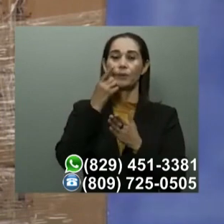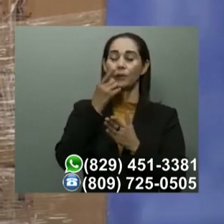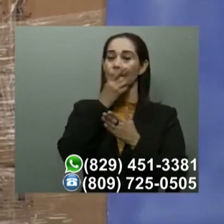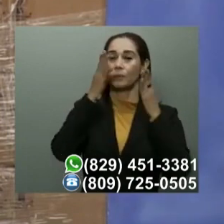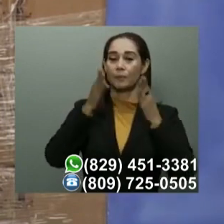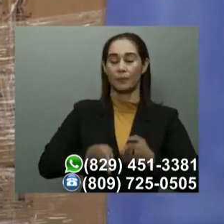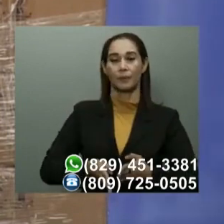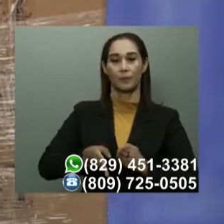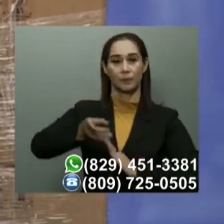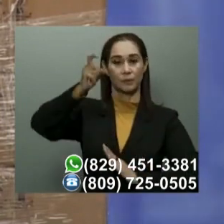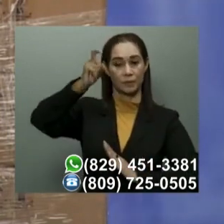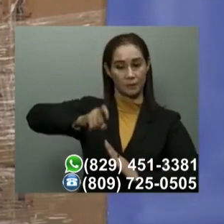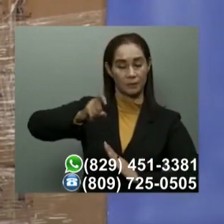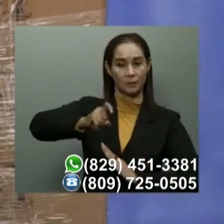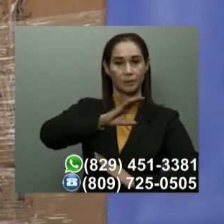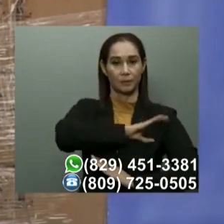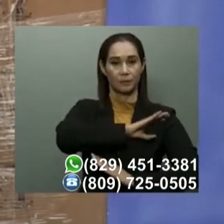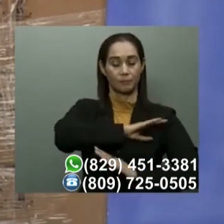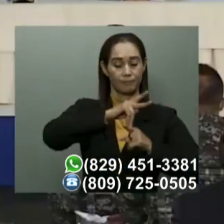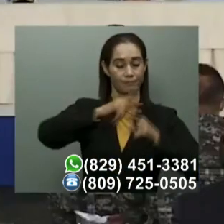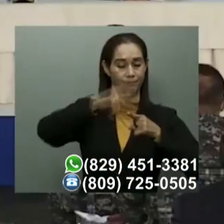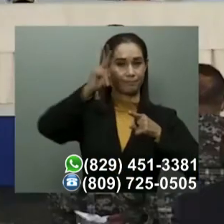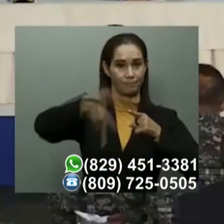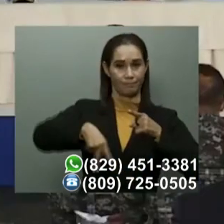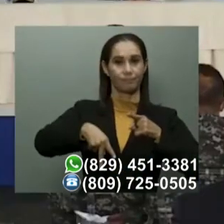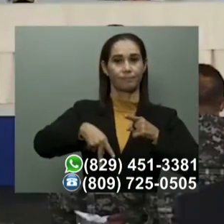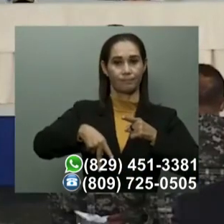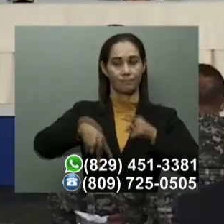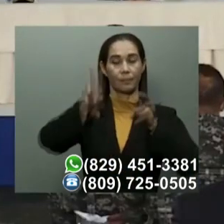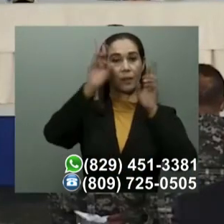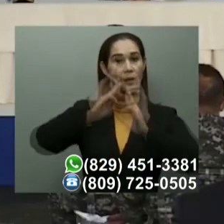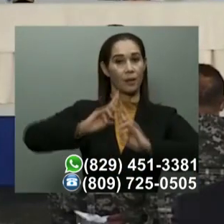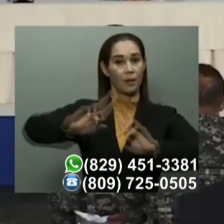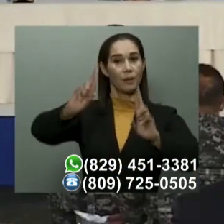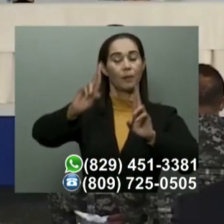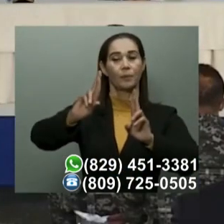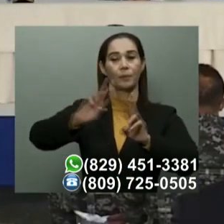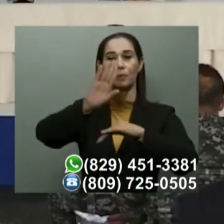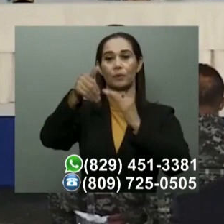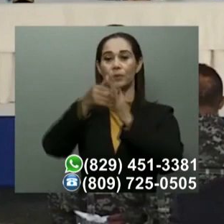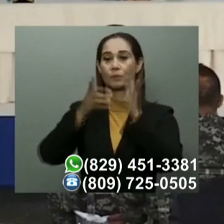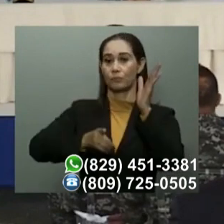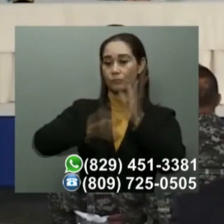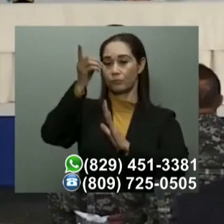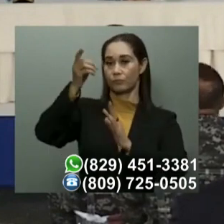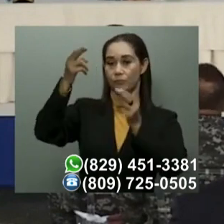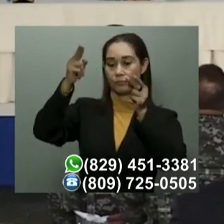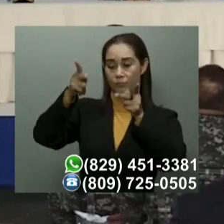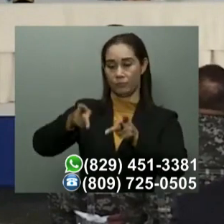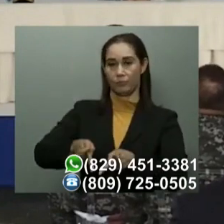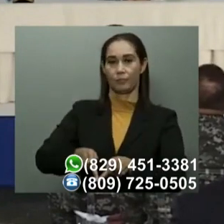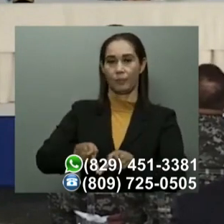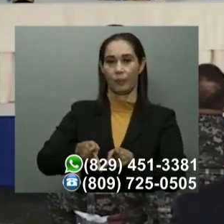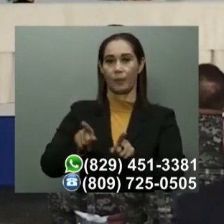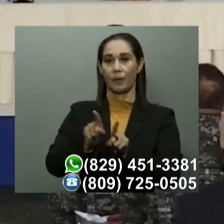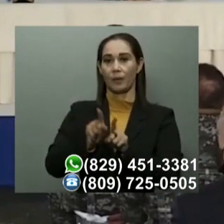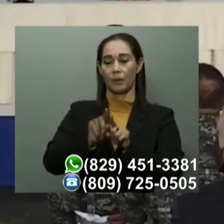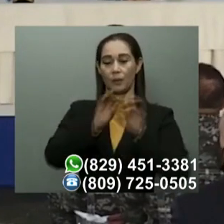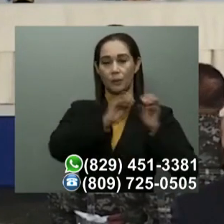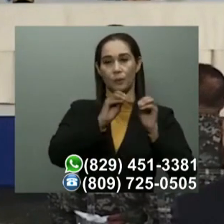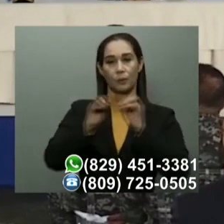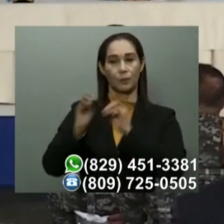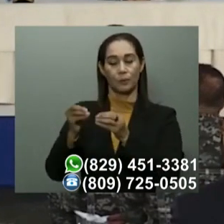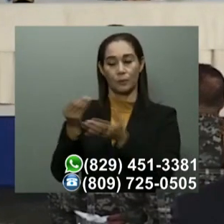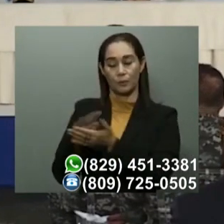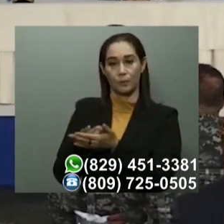requiere de una policía profesional respetuosos de los derechos ciudadanos dotadas de los recursos